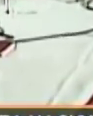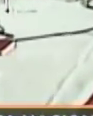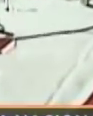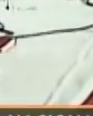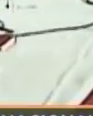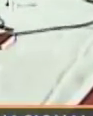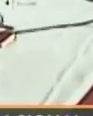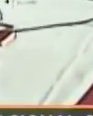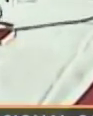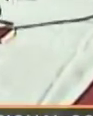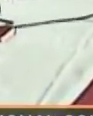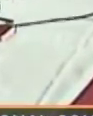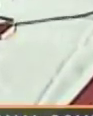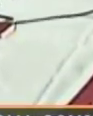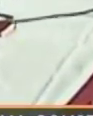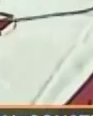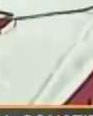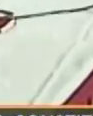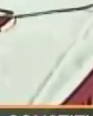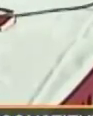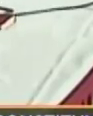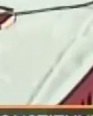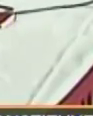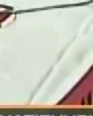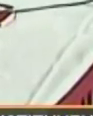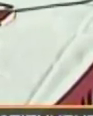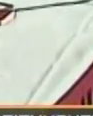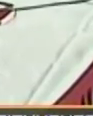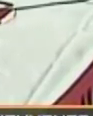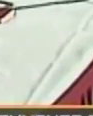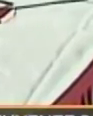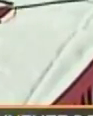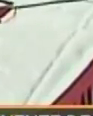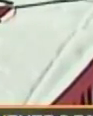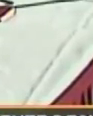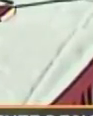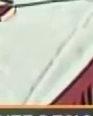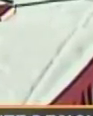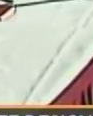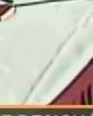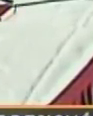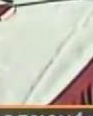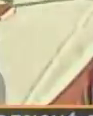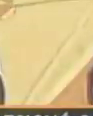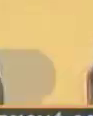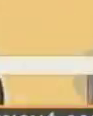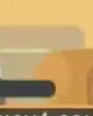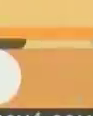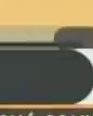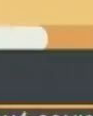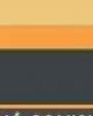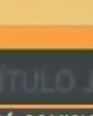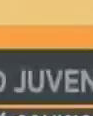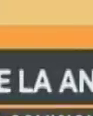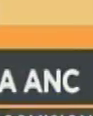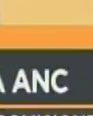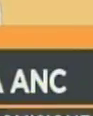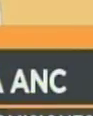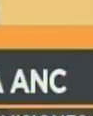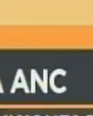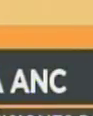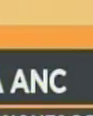bloque juvenil de la Asamblea Nacional Constituyente. Nosotros hoy haremos entrega de un documento, papel de